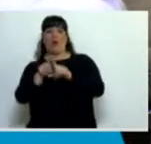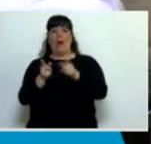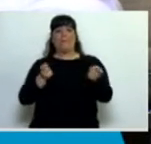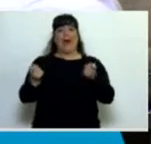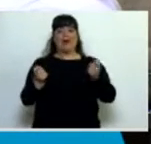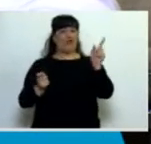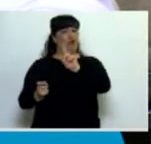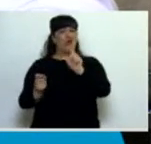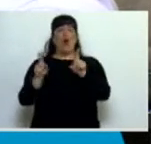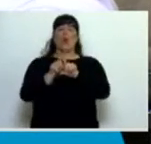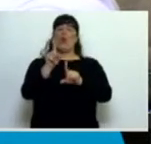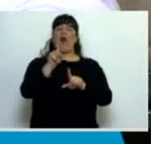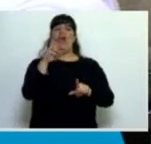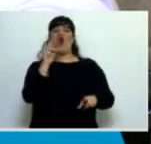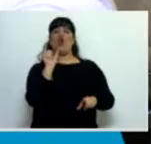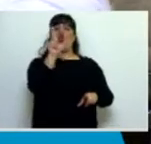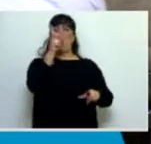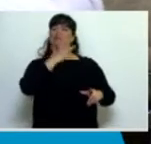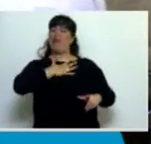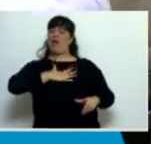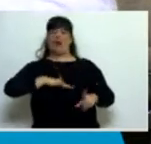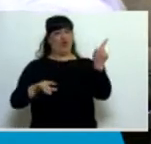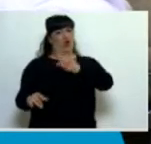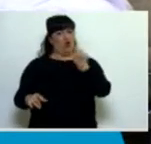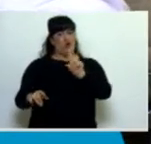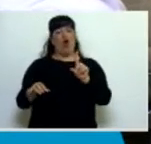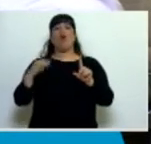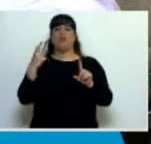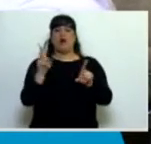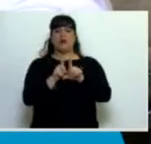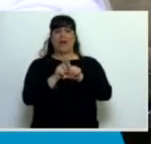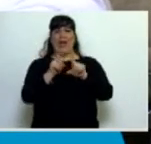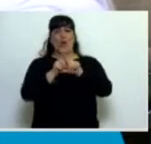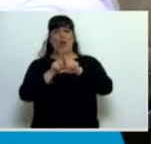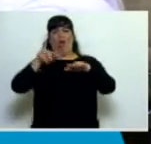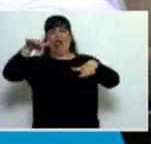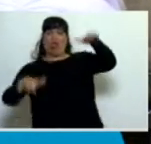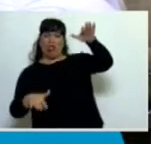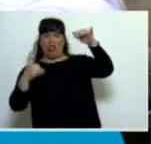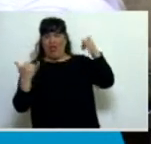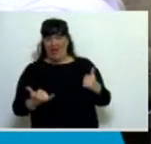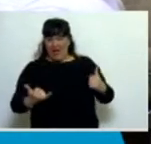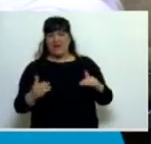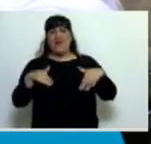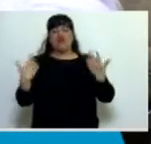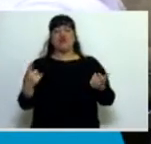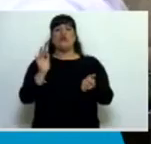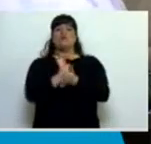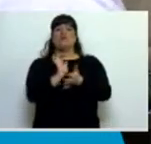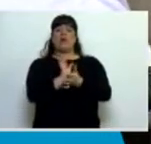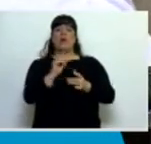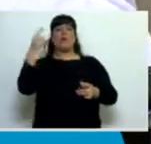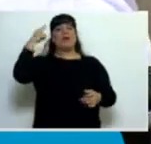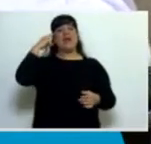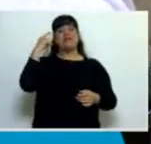alcanza con un rol pasivo de arbitraje cuando las fuerzas son tan desparejas y los poderosos terminan